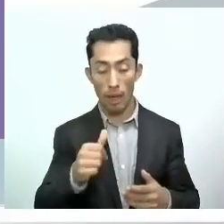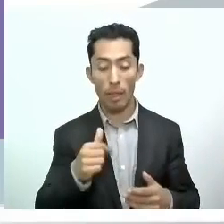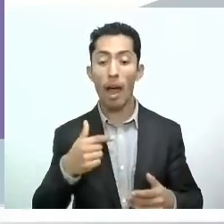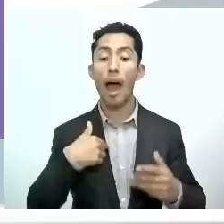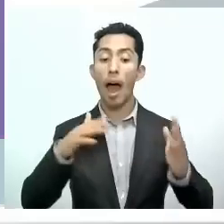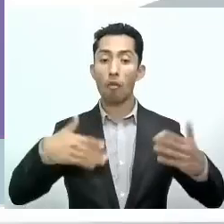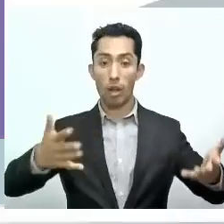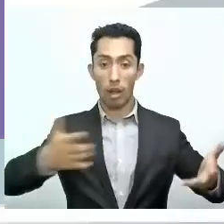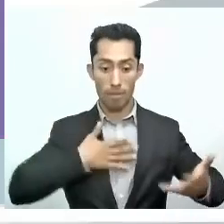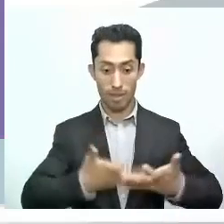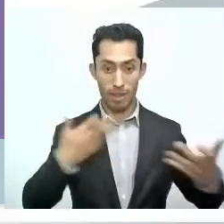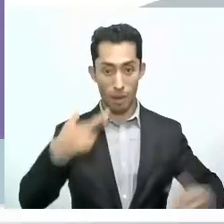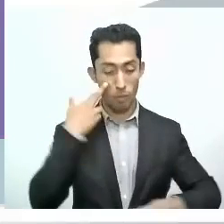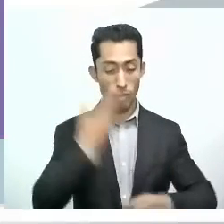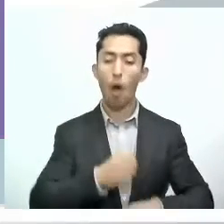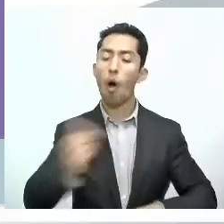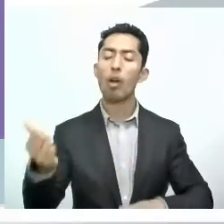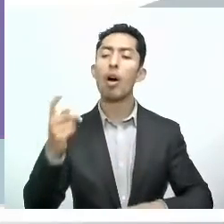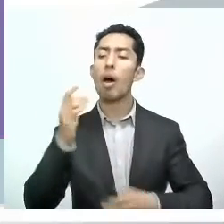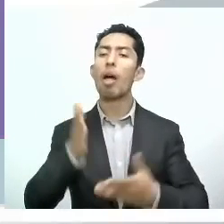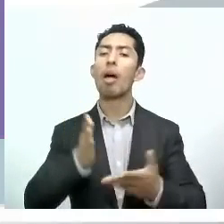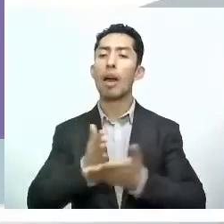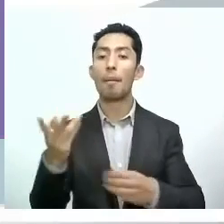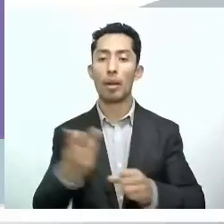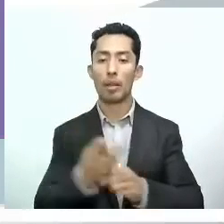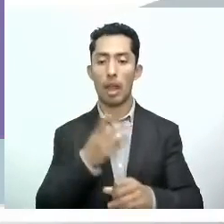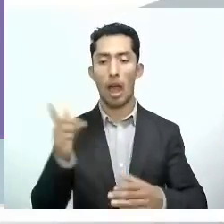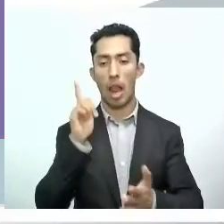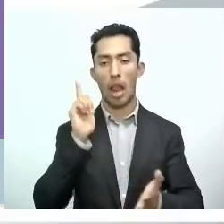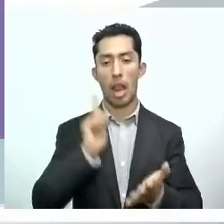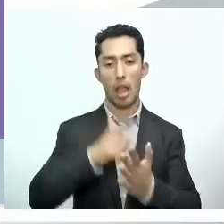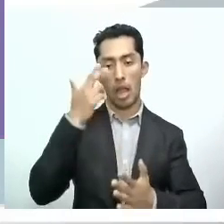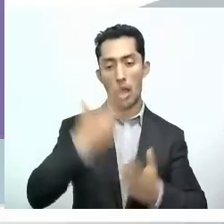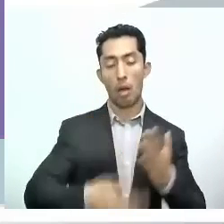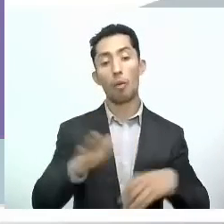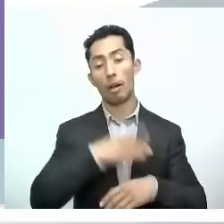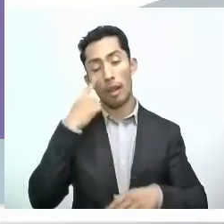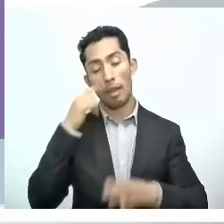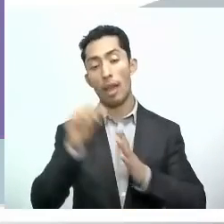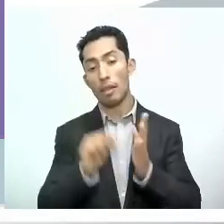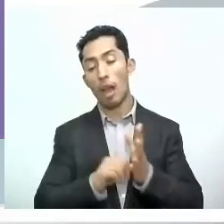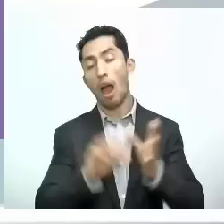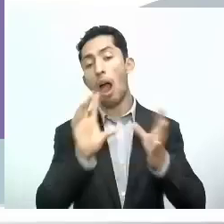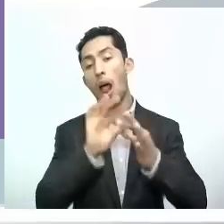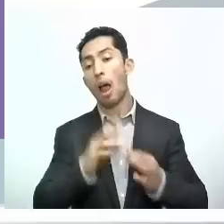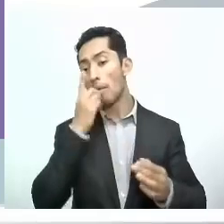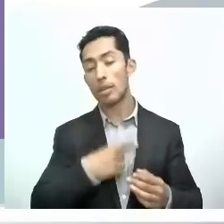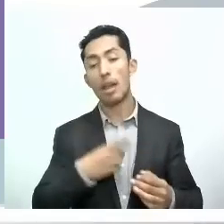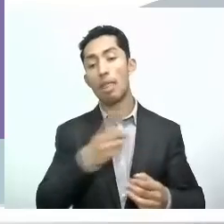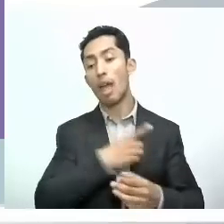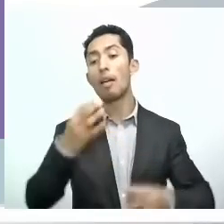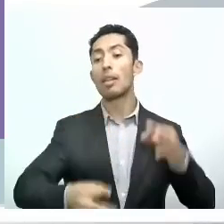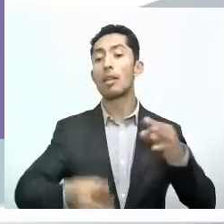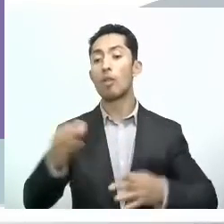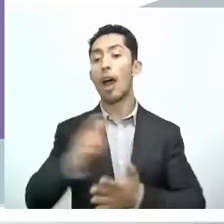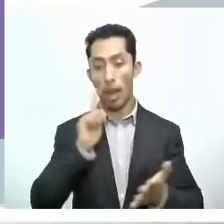sería un acto ilegal, porque el artículo tal dice que tiene que ser en tribunales legalmente constituidos y no sé qué. Y